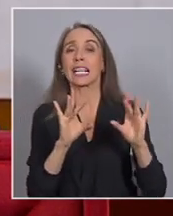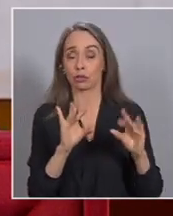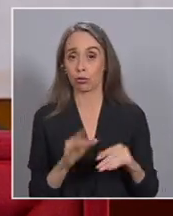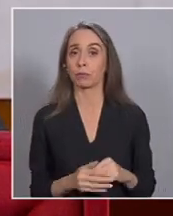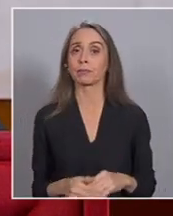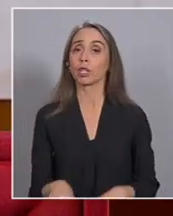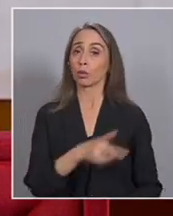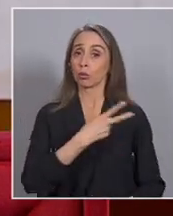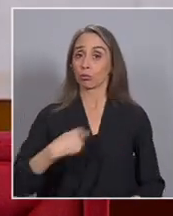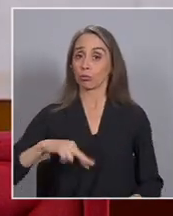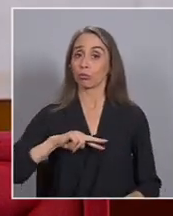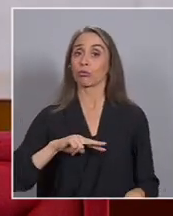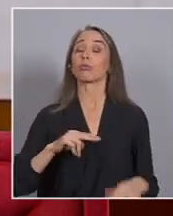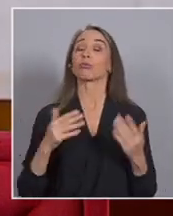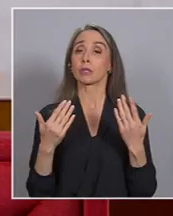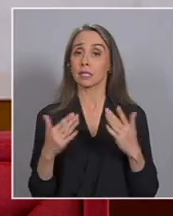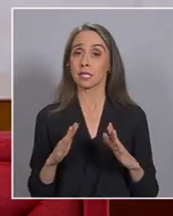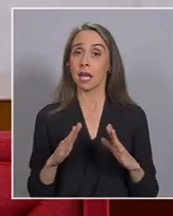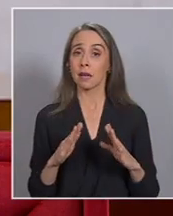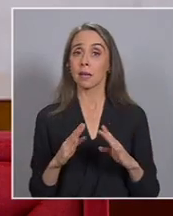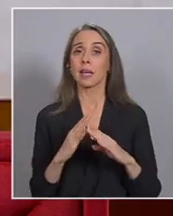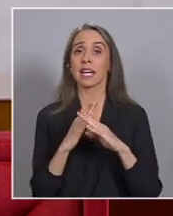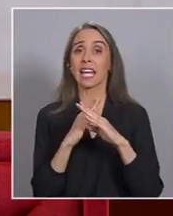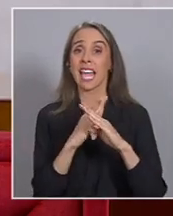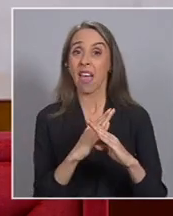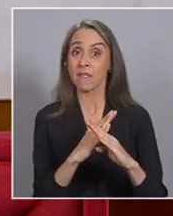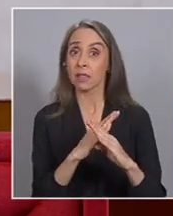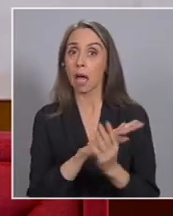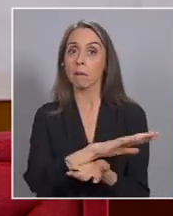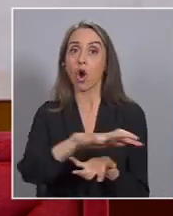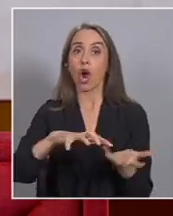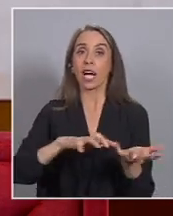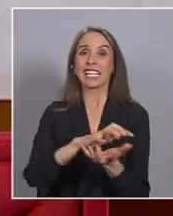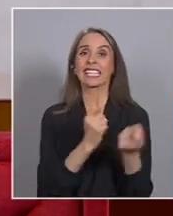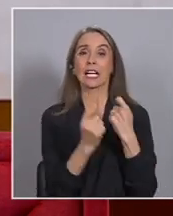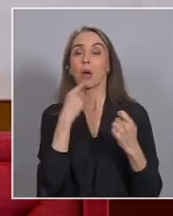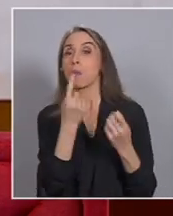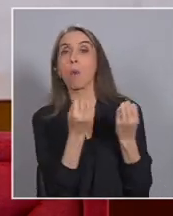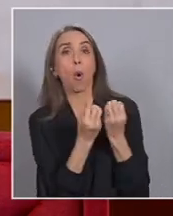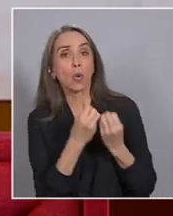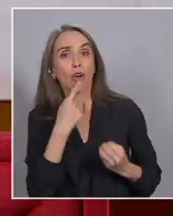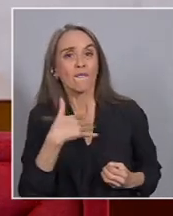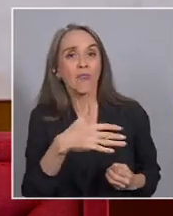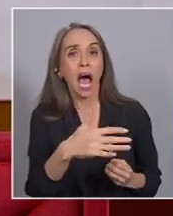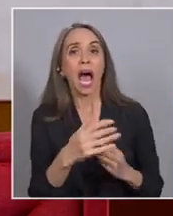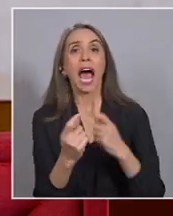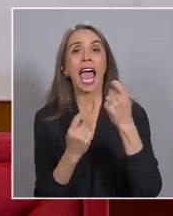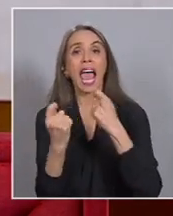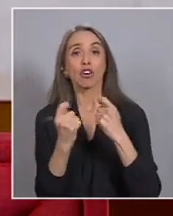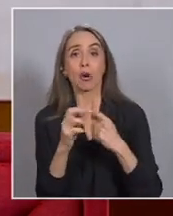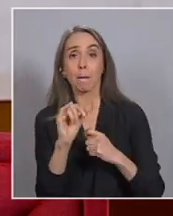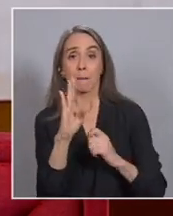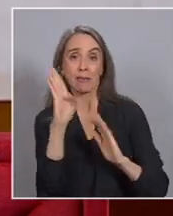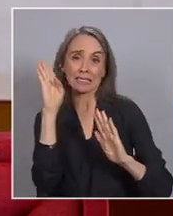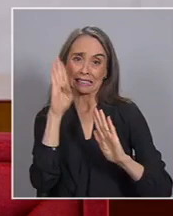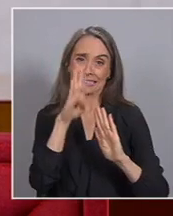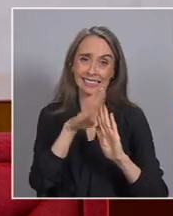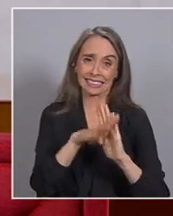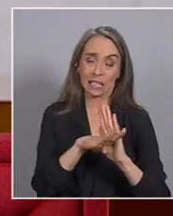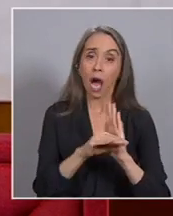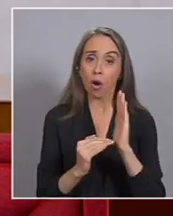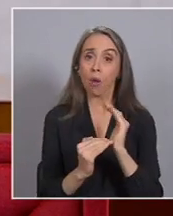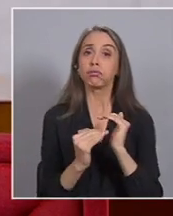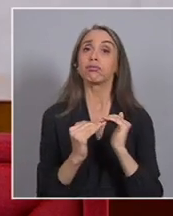Hemos evitado la crisis económica que muchos anunciaban y la economía se recupera con un admirable equilibrio